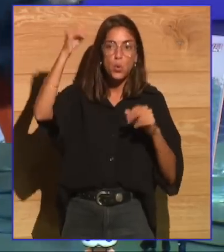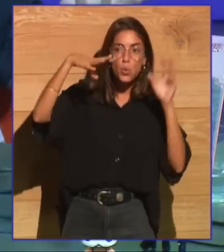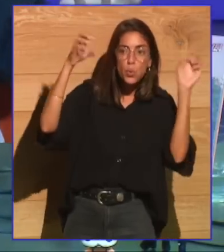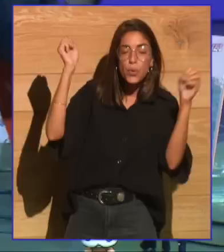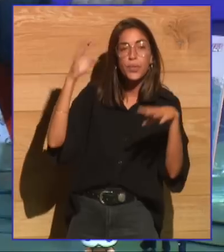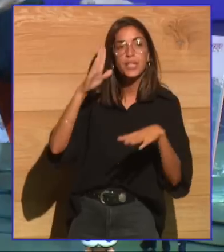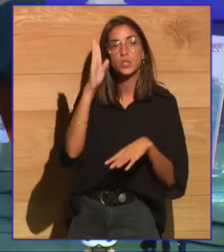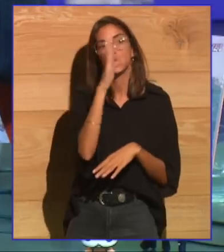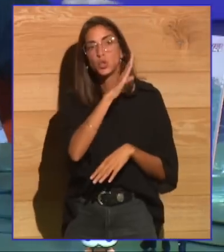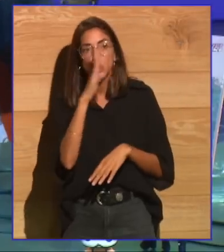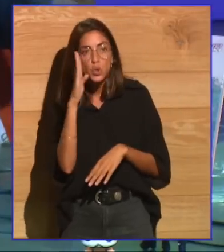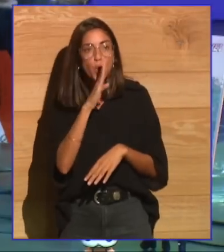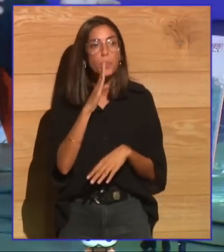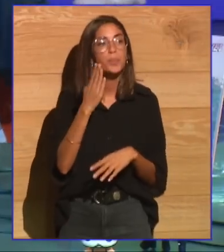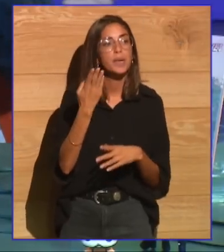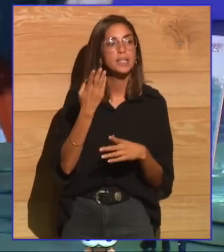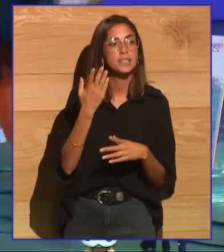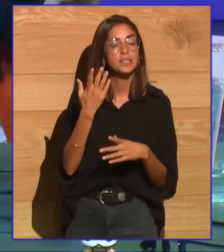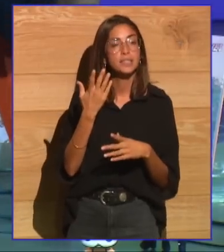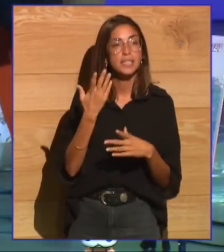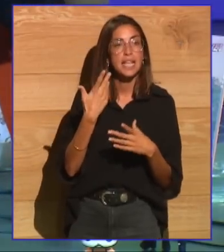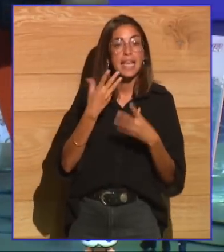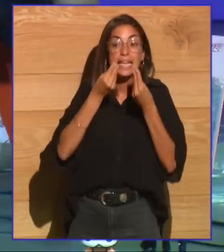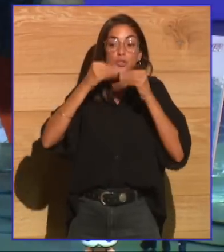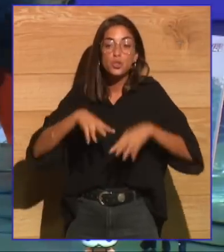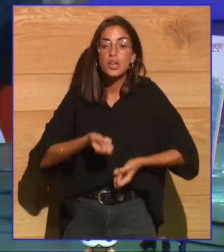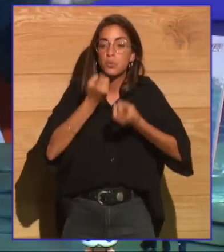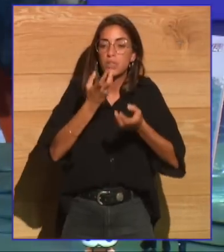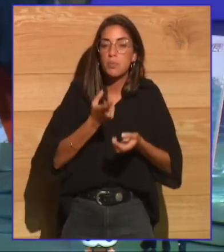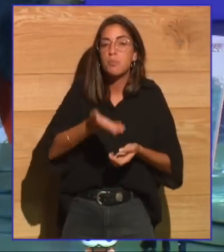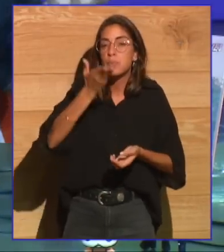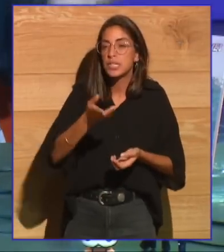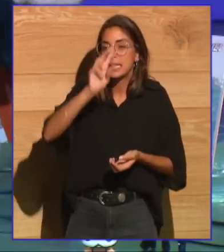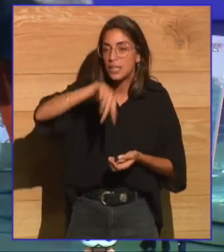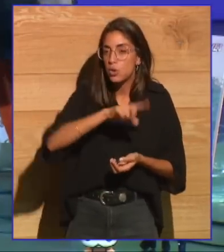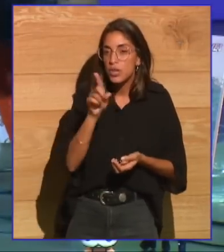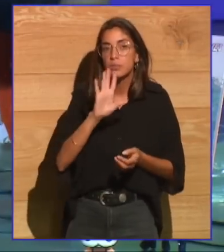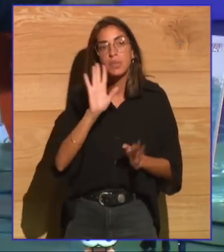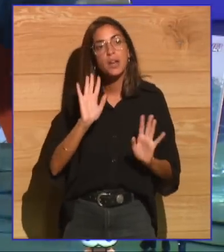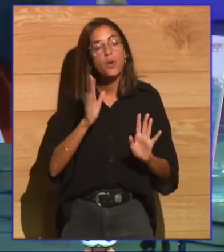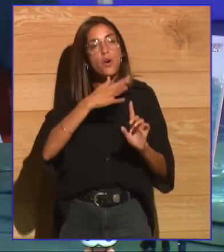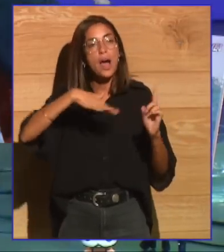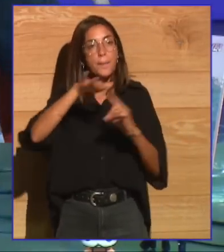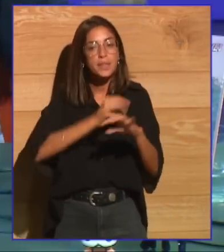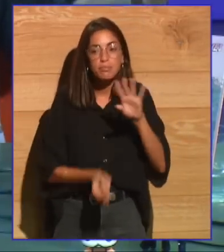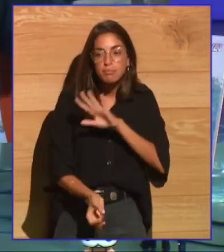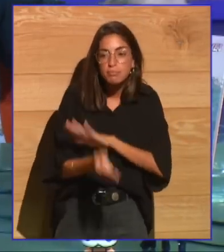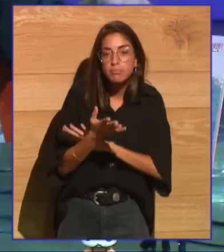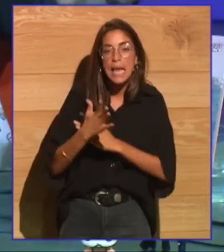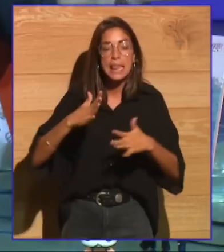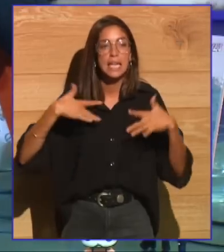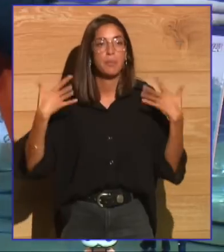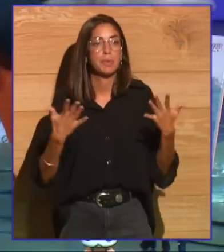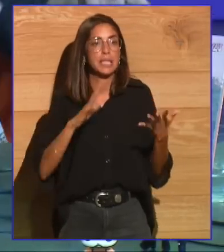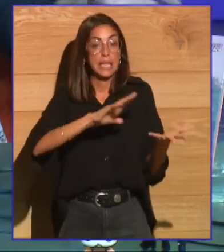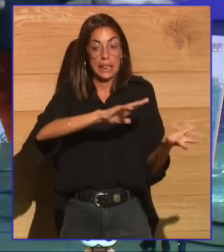no es tanto lo que te está contando no es tanto la historia sino como crea de repente un ambiente como de repente ves esas transformaciones